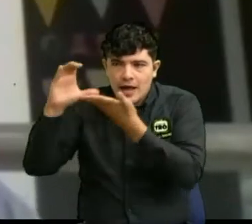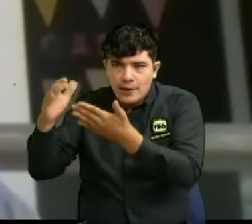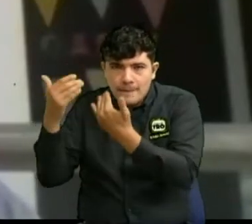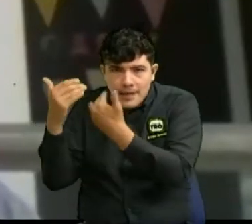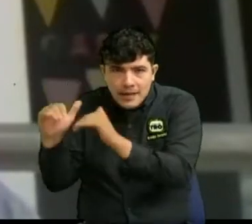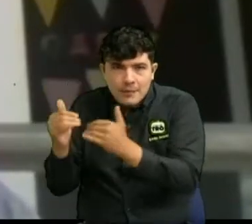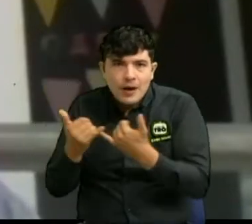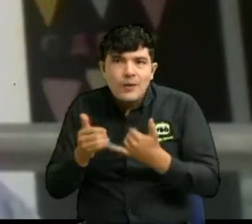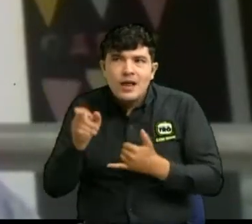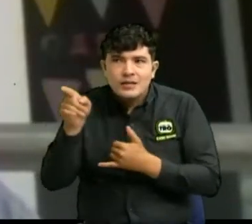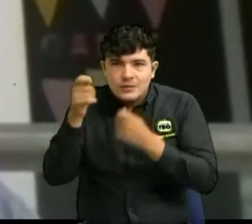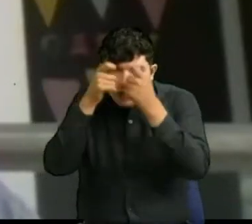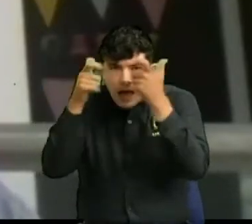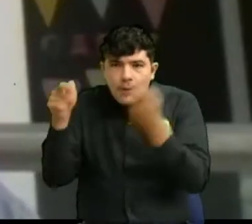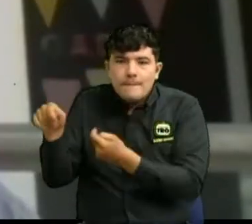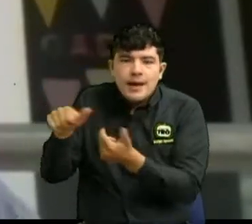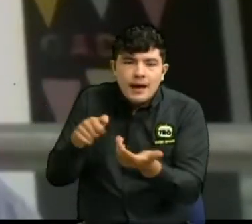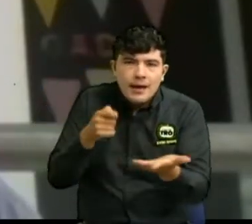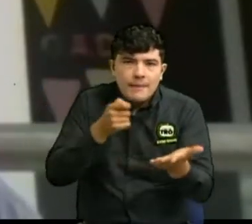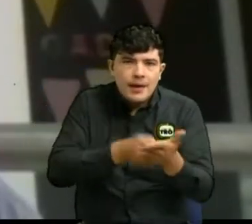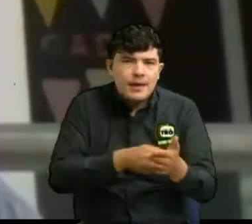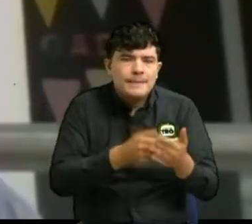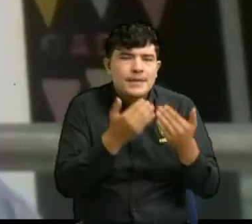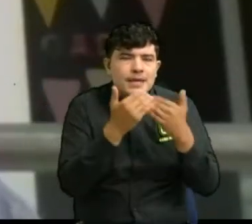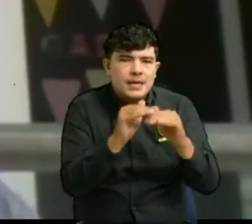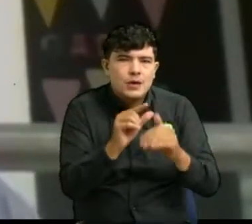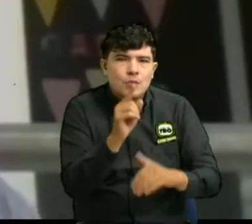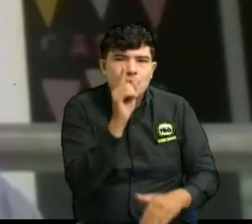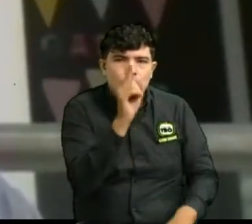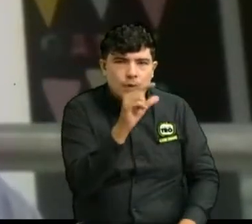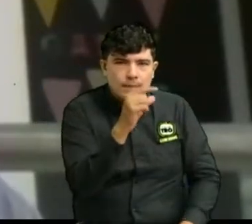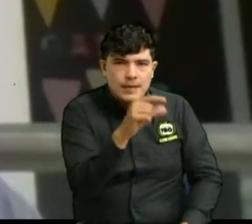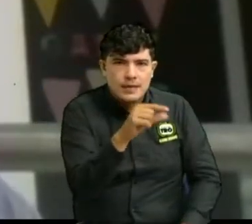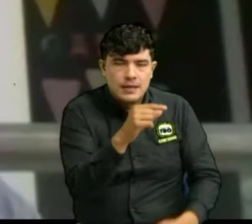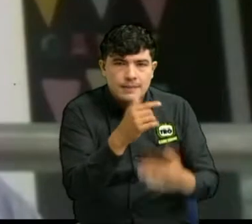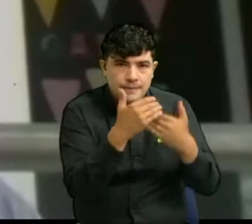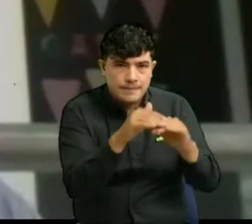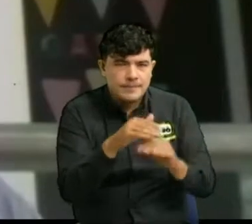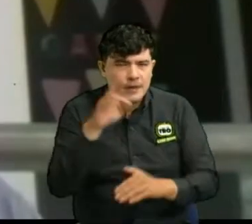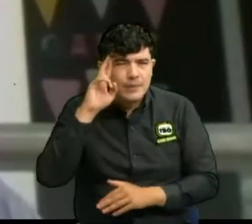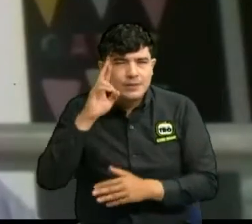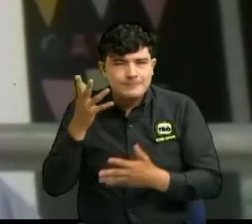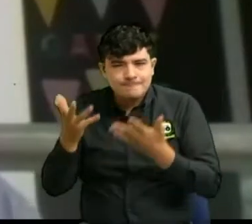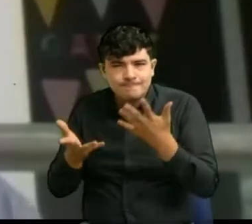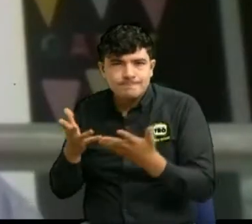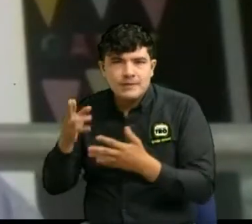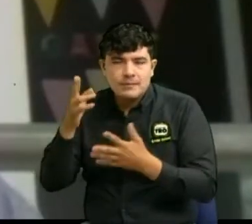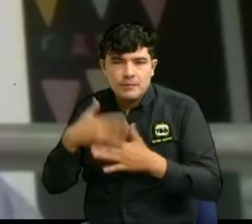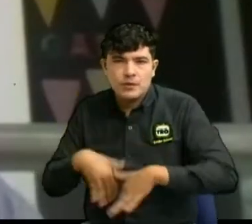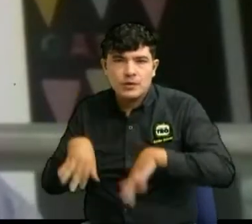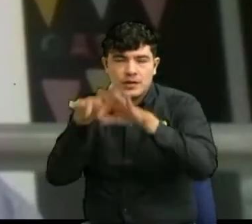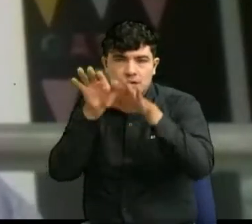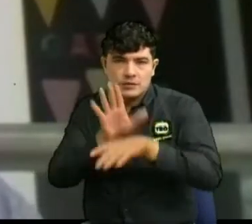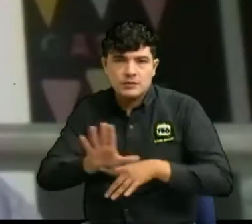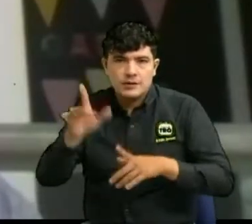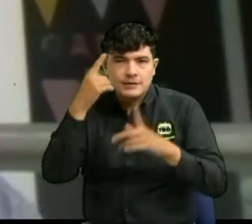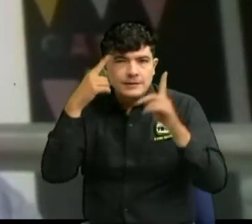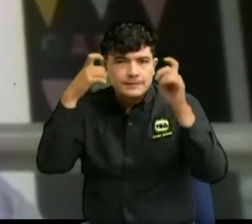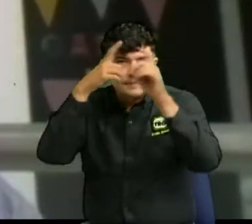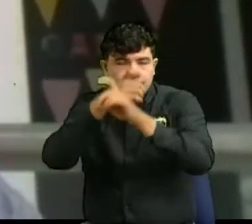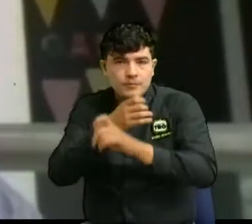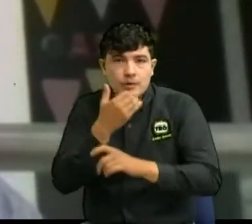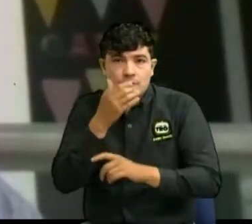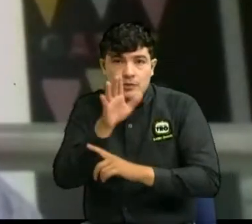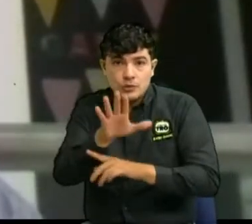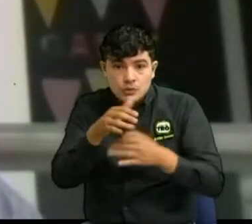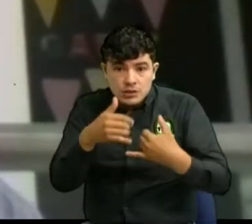un salario superior al mínimo. Entonces, aquí es importante, televidente, o sea, si usted tiene ya